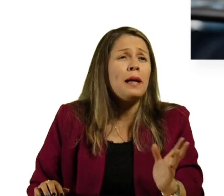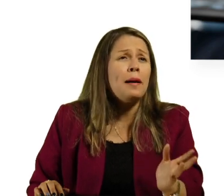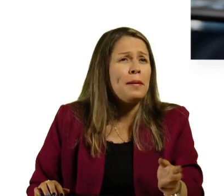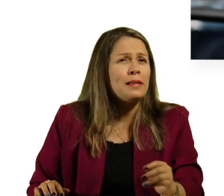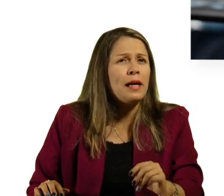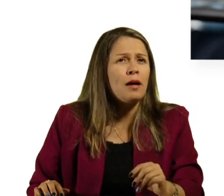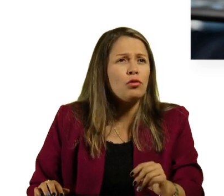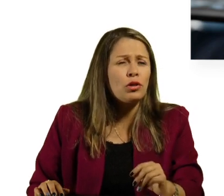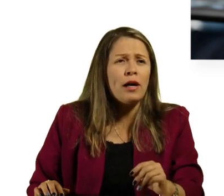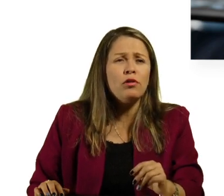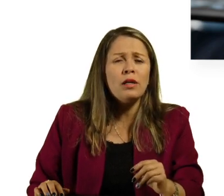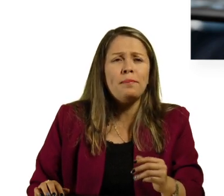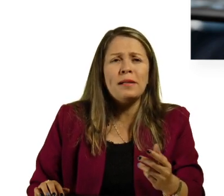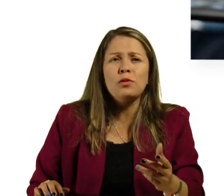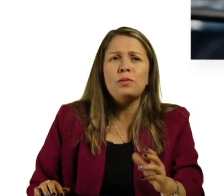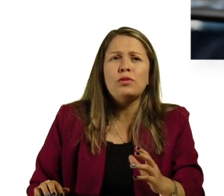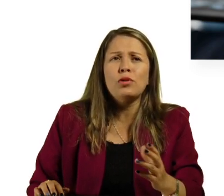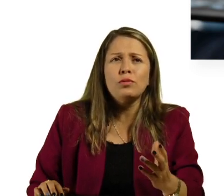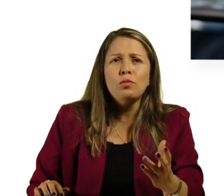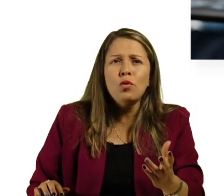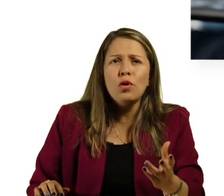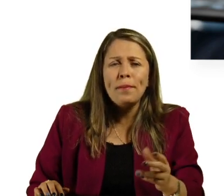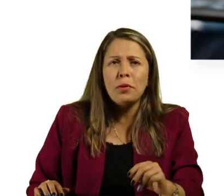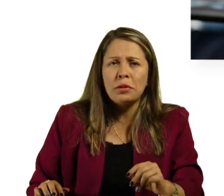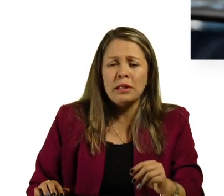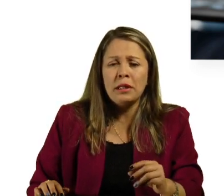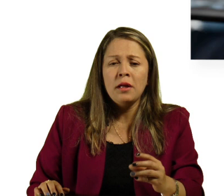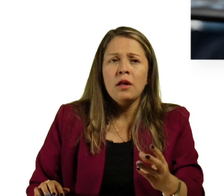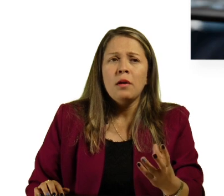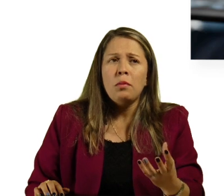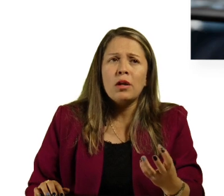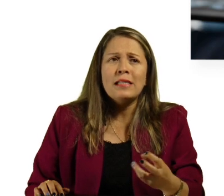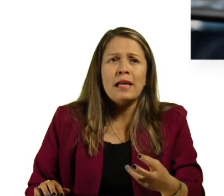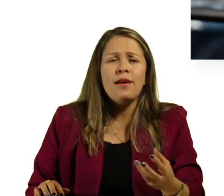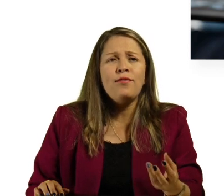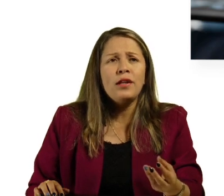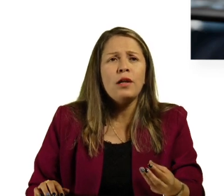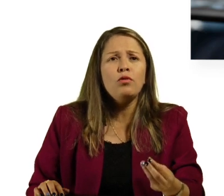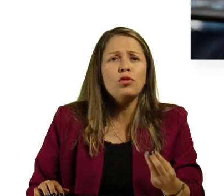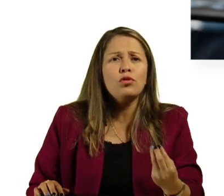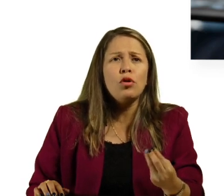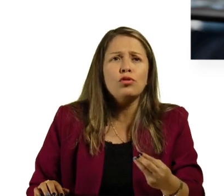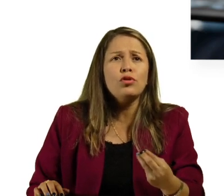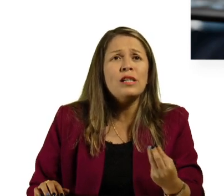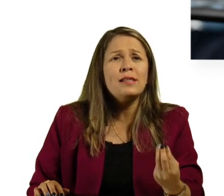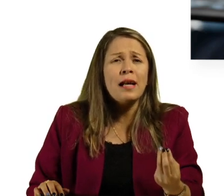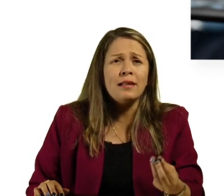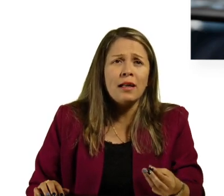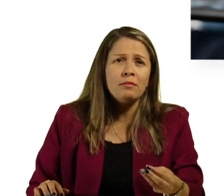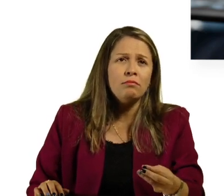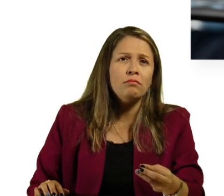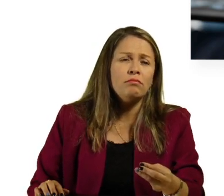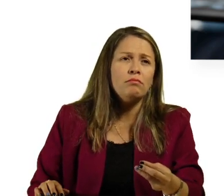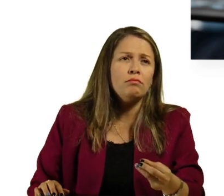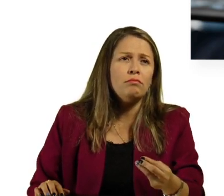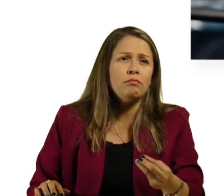Esto para la parte de costeos, el presupuesto es muy importante, porque se definen unos costos